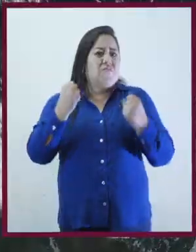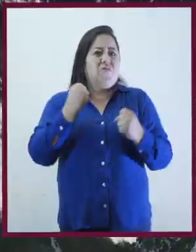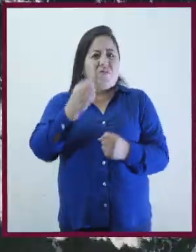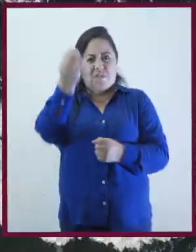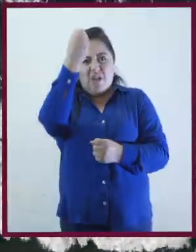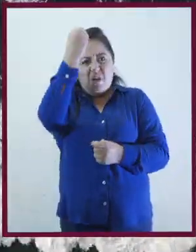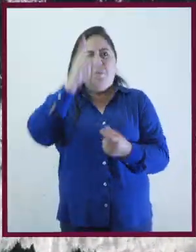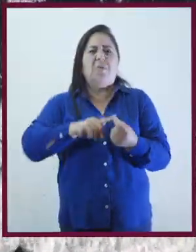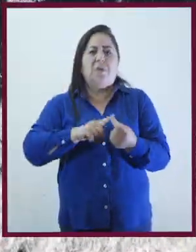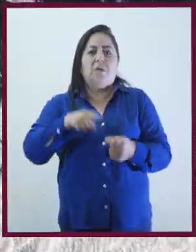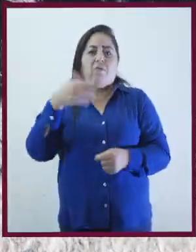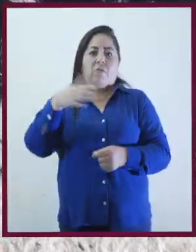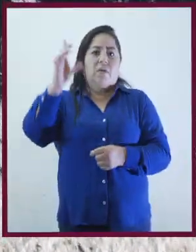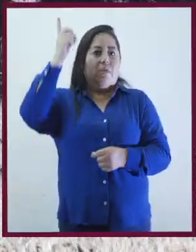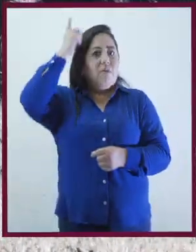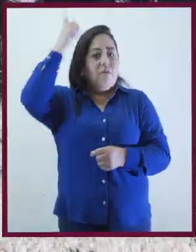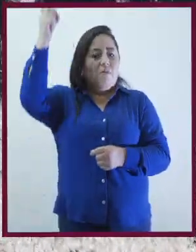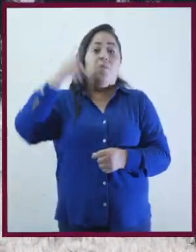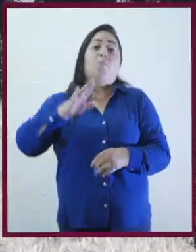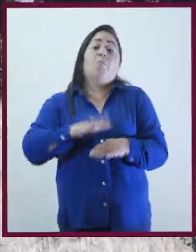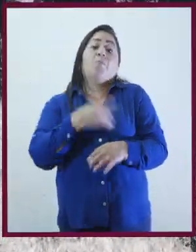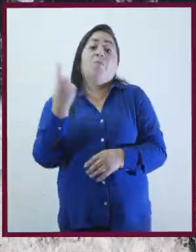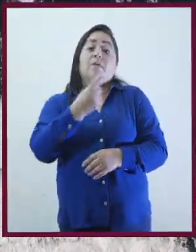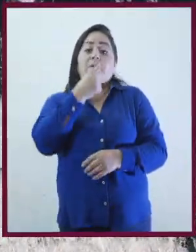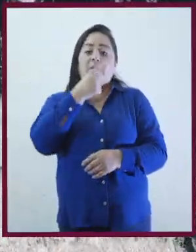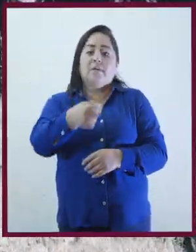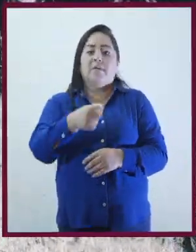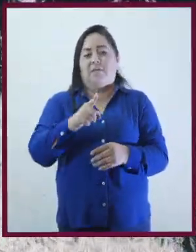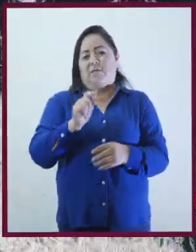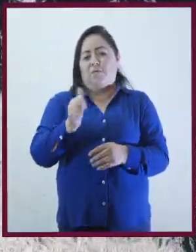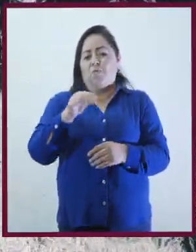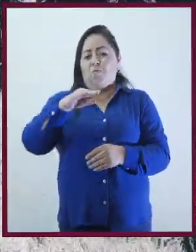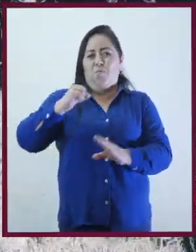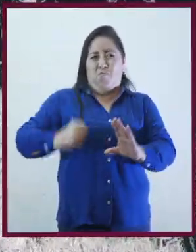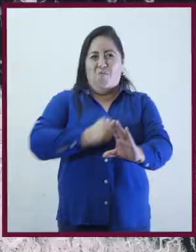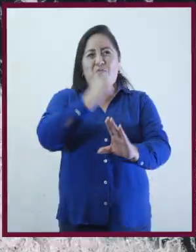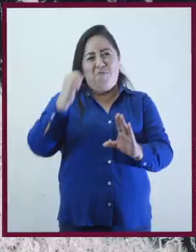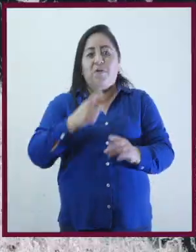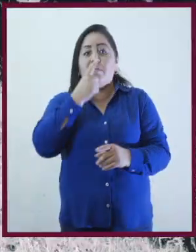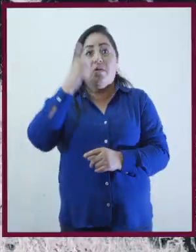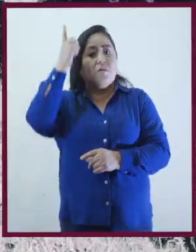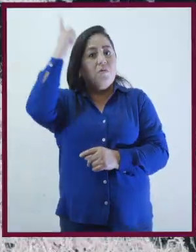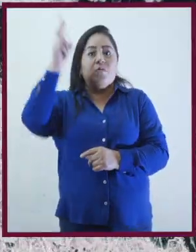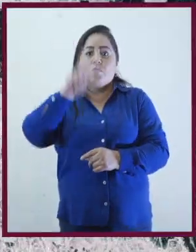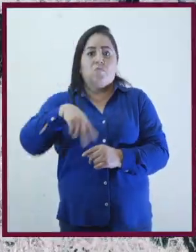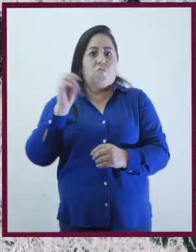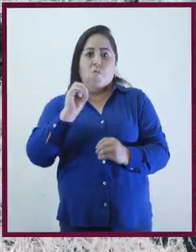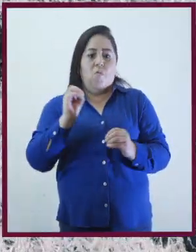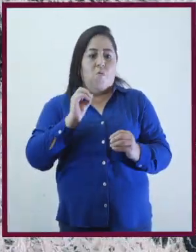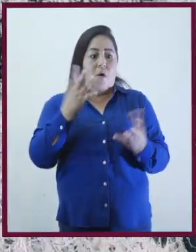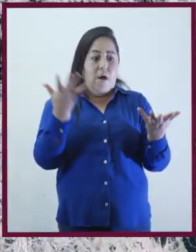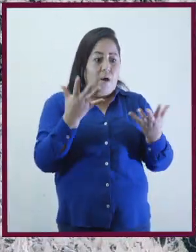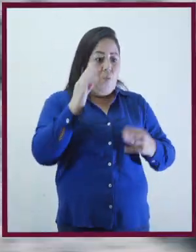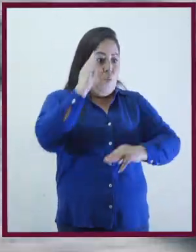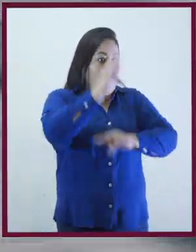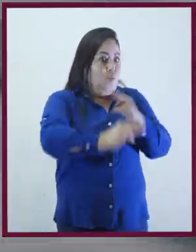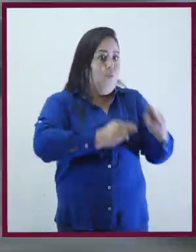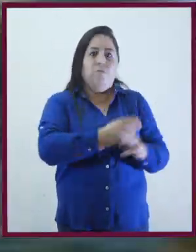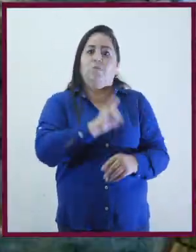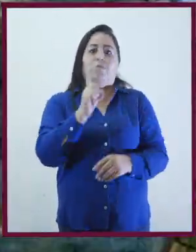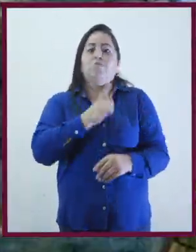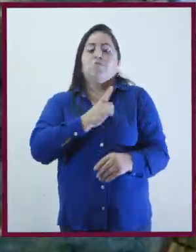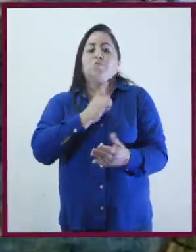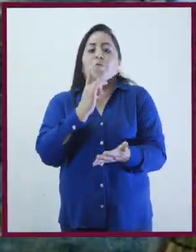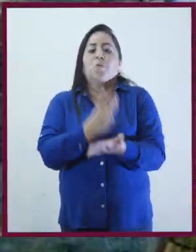y sabio de ellos fue Dios. O sea que en la cosmogonía del molinero, Dios no había creado el mundo, sino que era